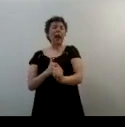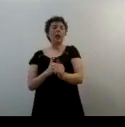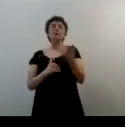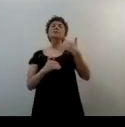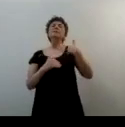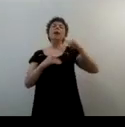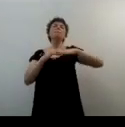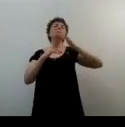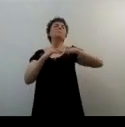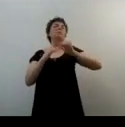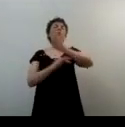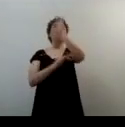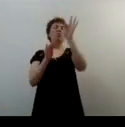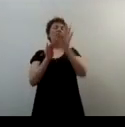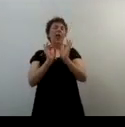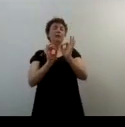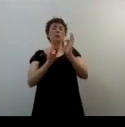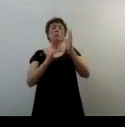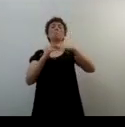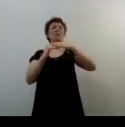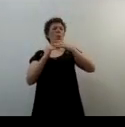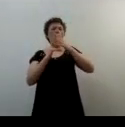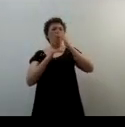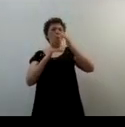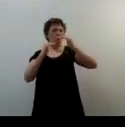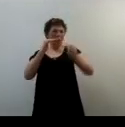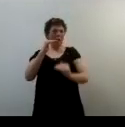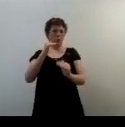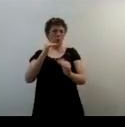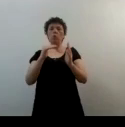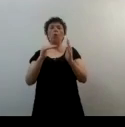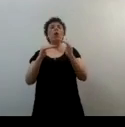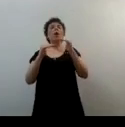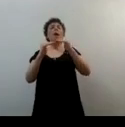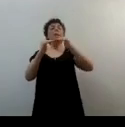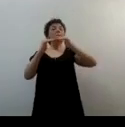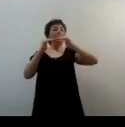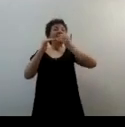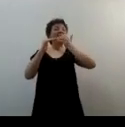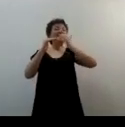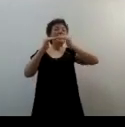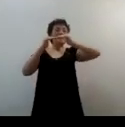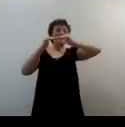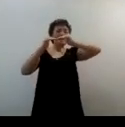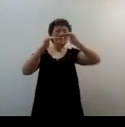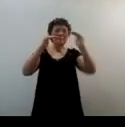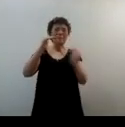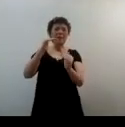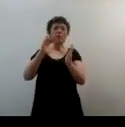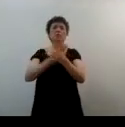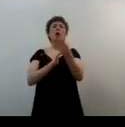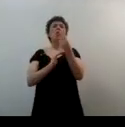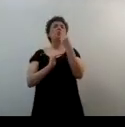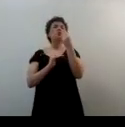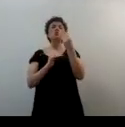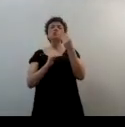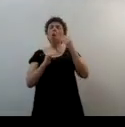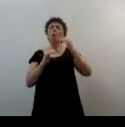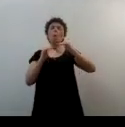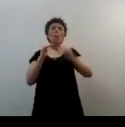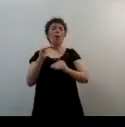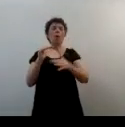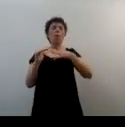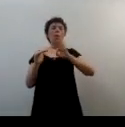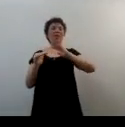diario, y eso es un mínimo muy bajo. Por debajo de eso puede haber un consumo muy, muy bajo de carbohidrato que puede